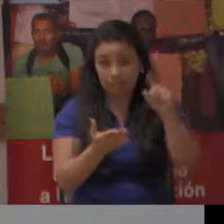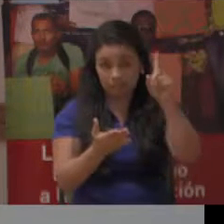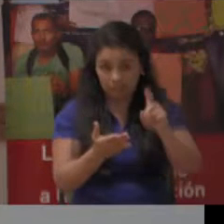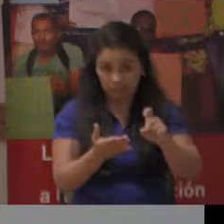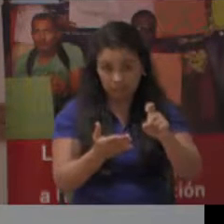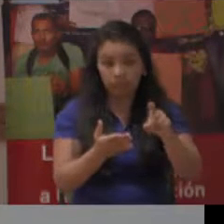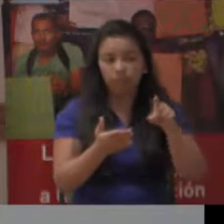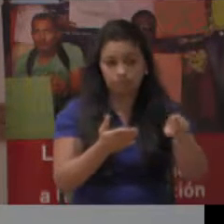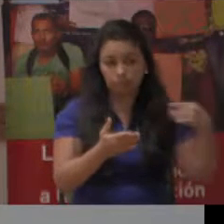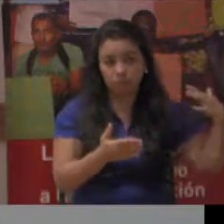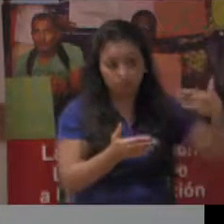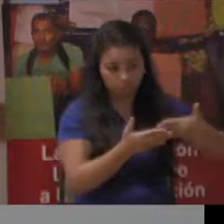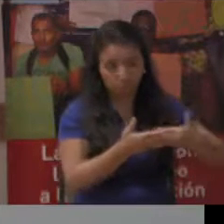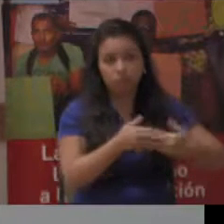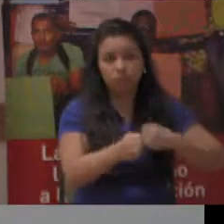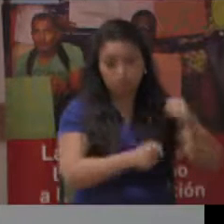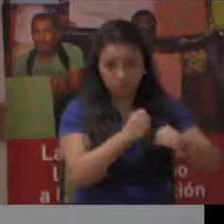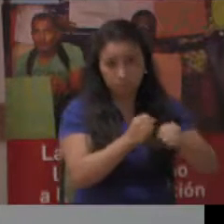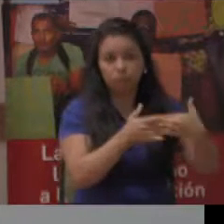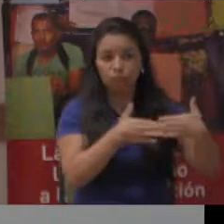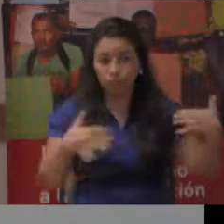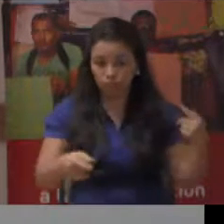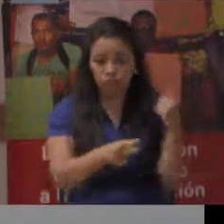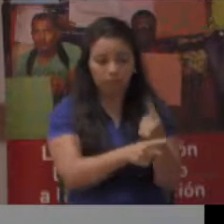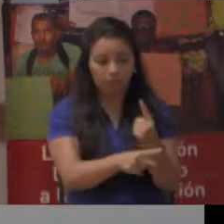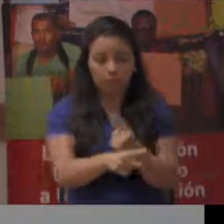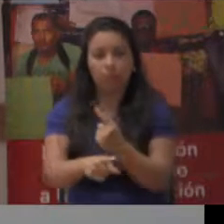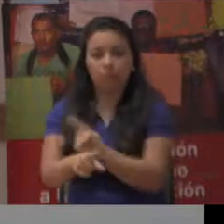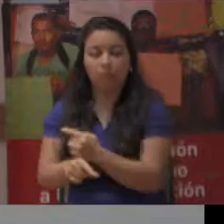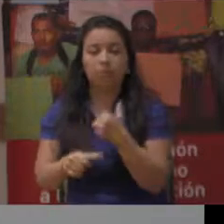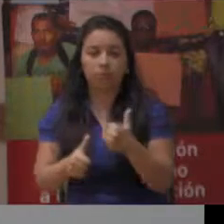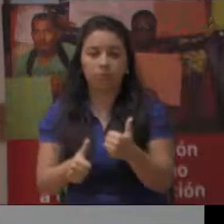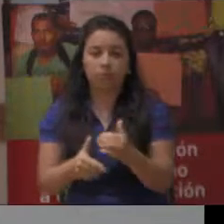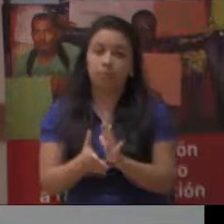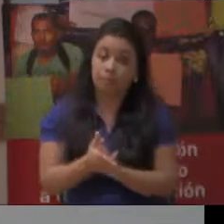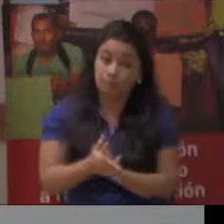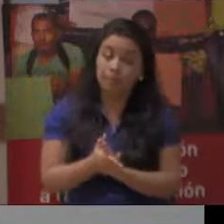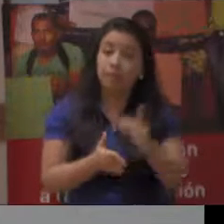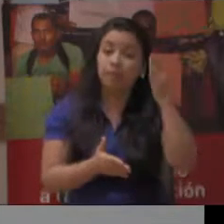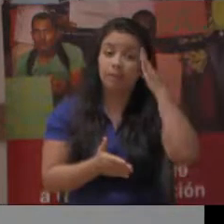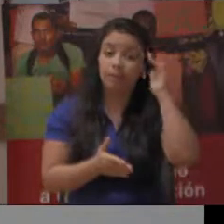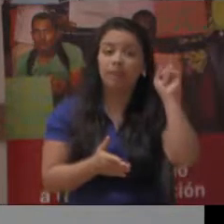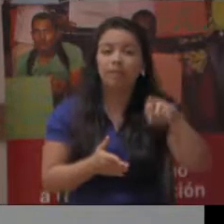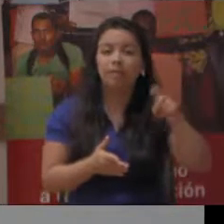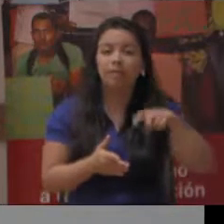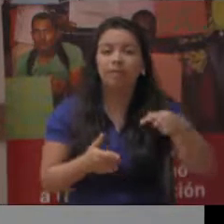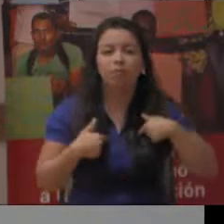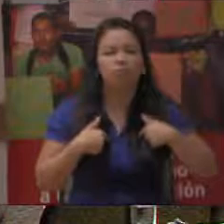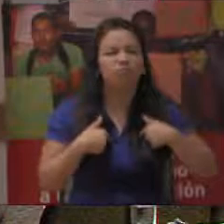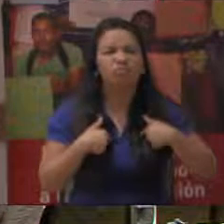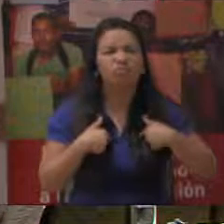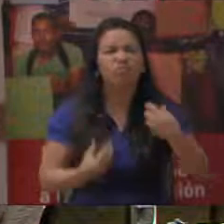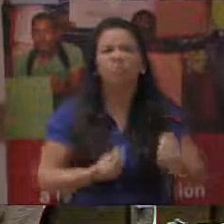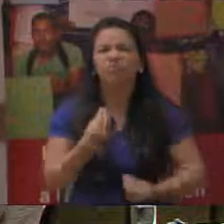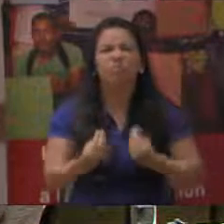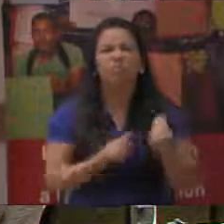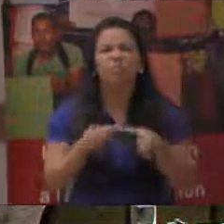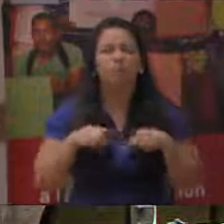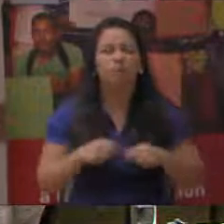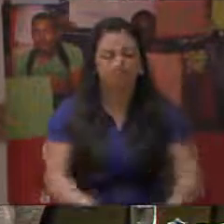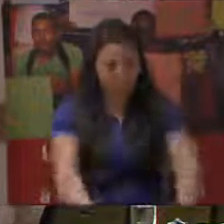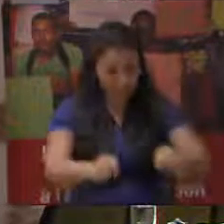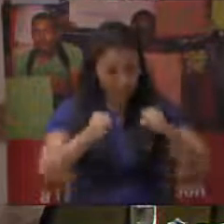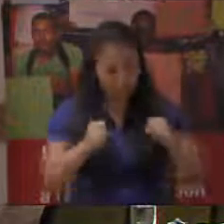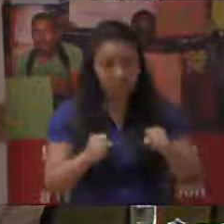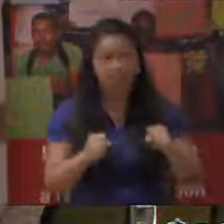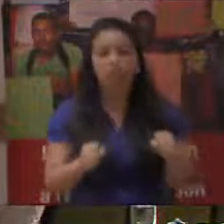2016. Y para eso necesitamos como reto fortalecer el control